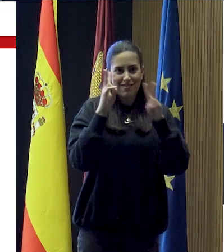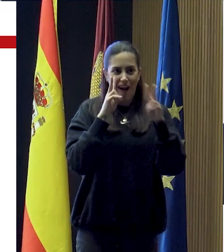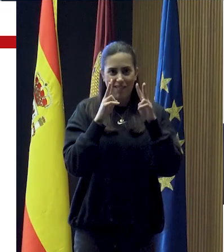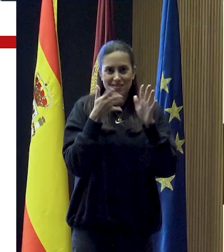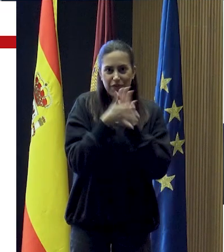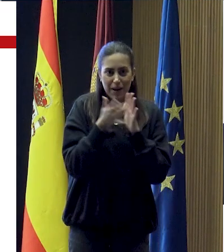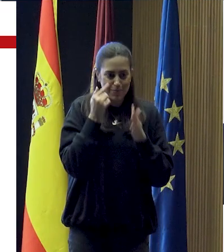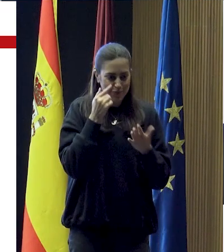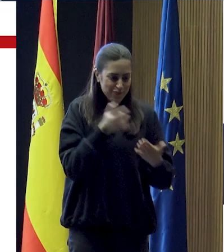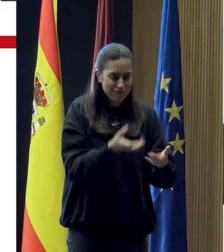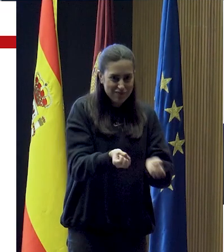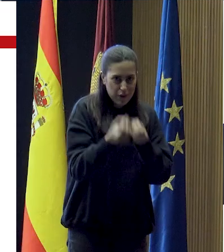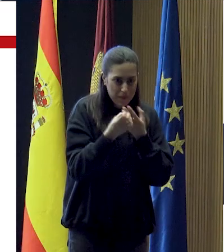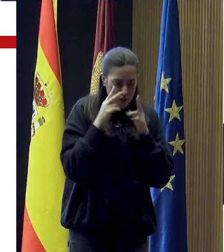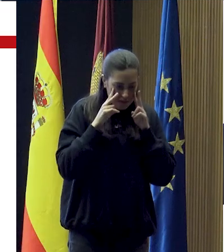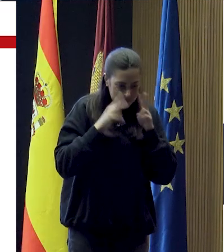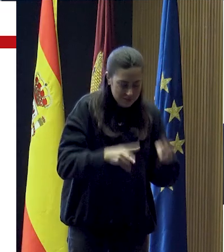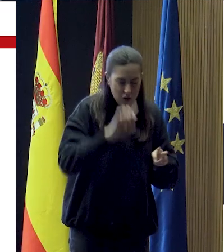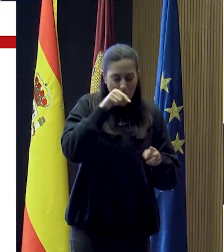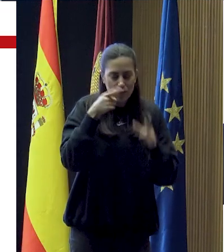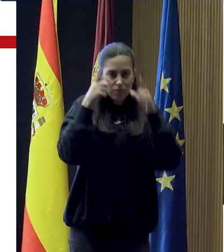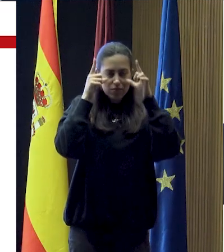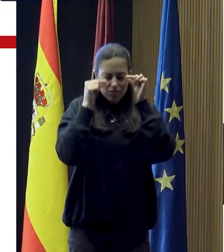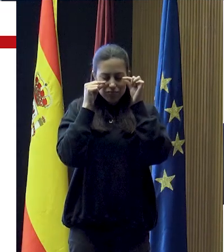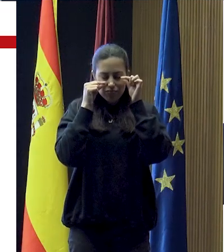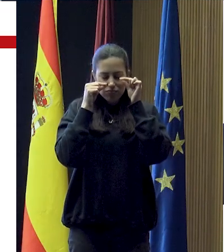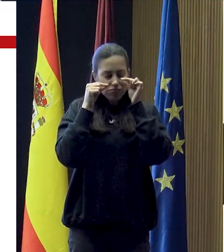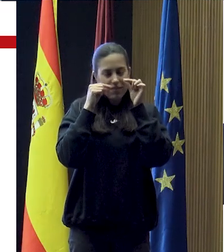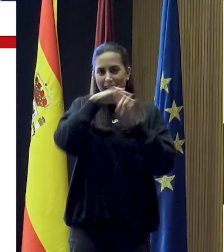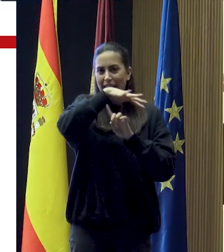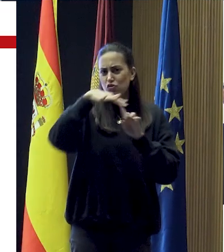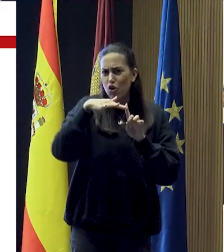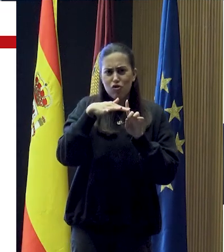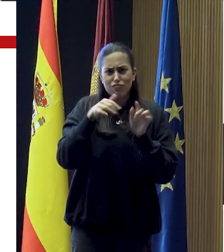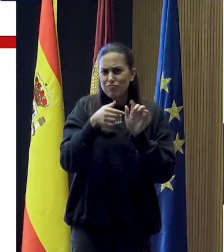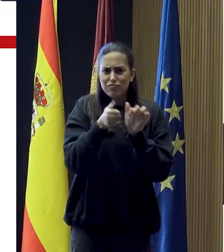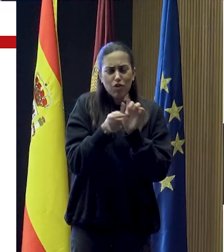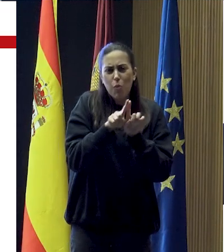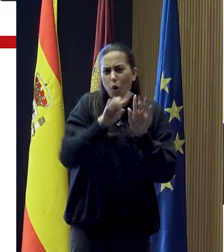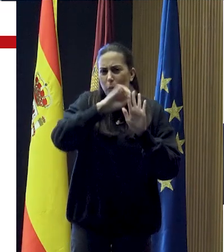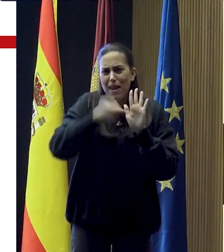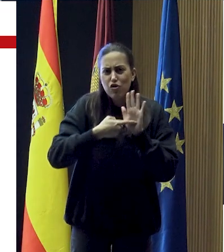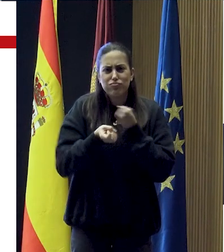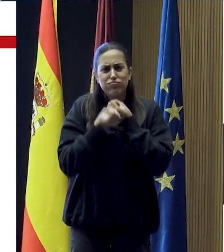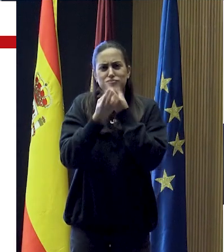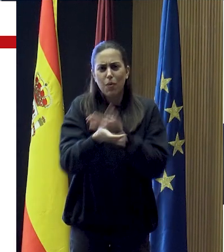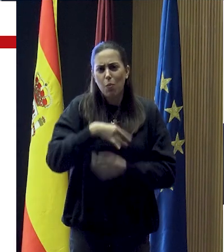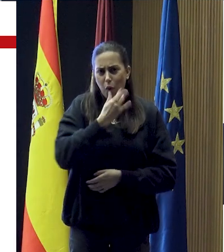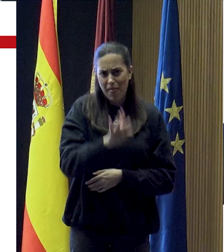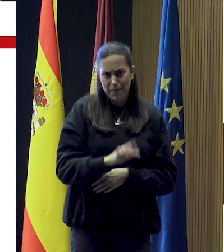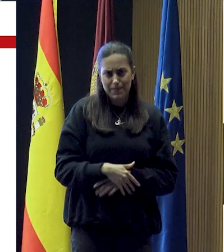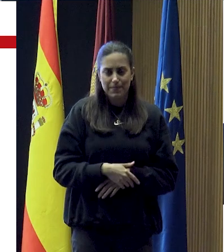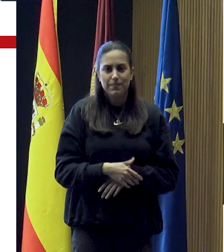recibe información y luego es capaz de cerrar los ojos y evocar perfectamente el entorno en el que se encontraba en un momento, en una situación